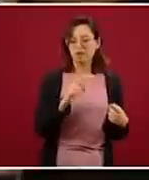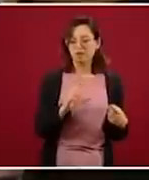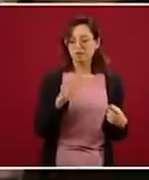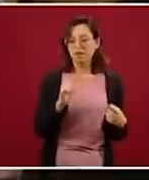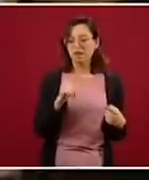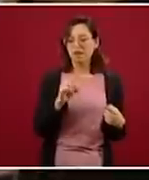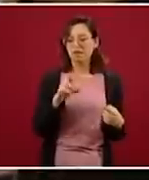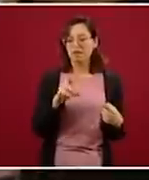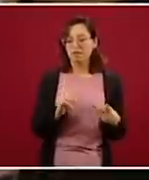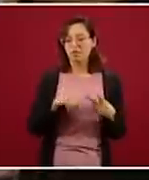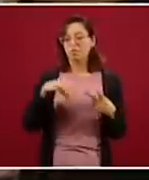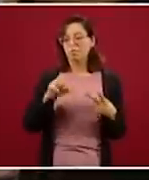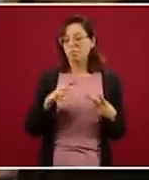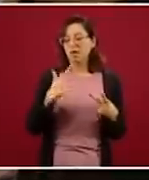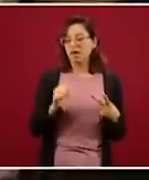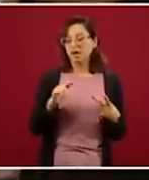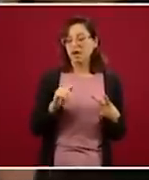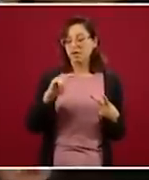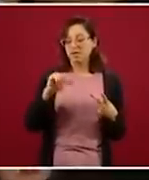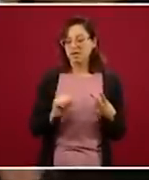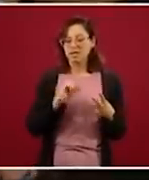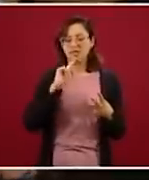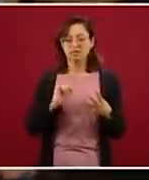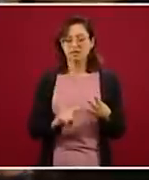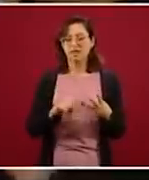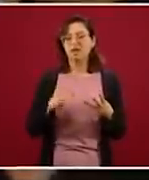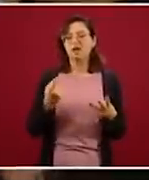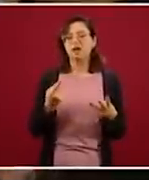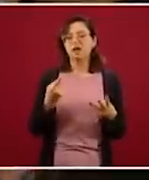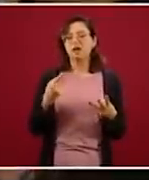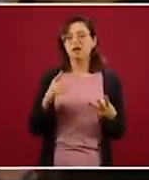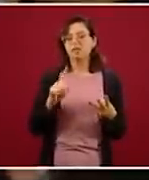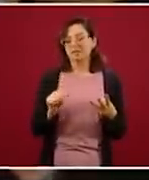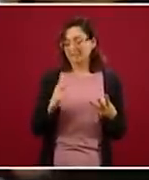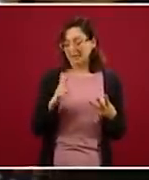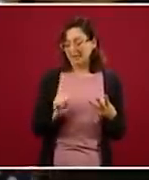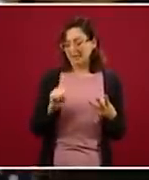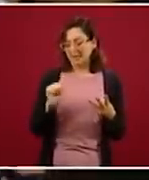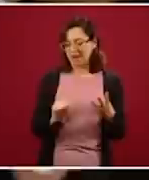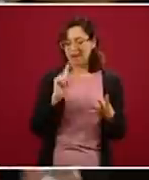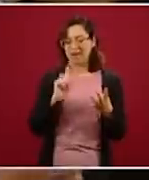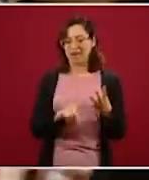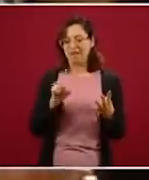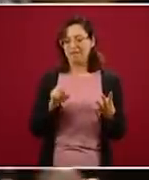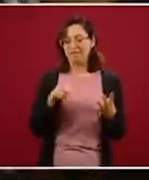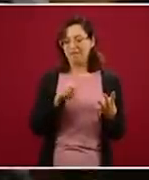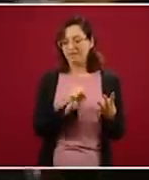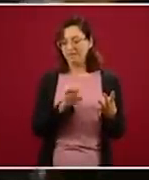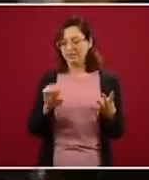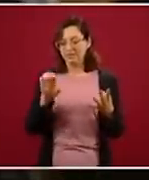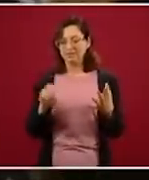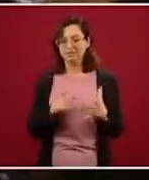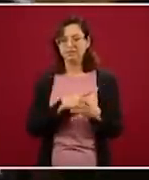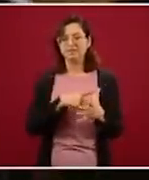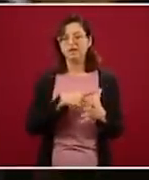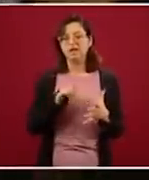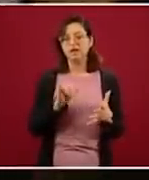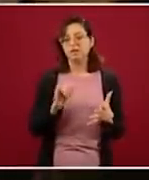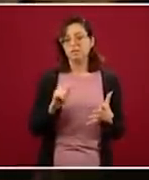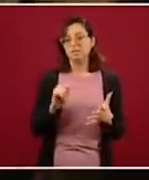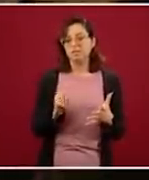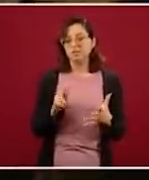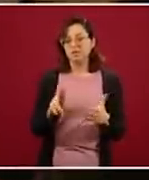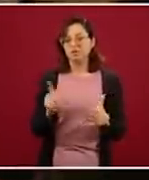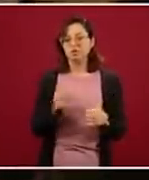Fernando Belauzarán, Margarita Zavala, Denise Dresser, Víctor Trujillo, la propia Frida